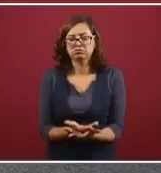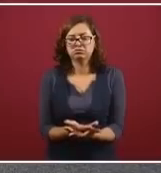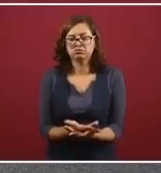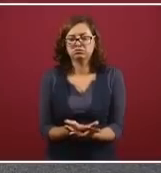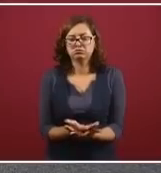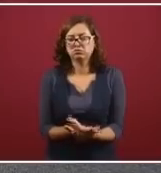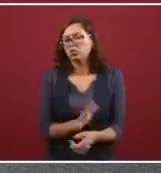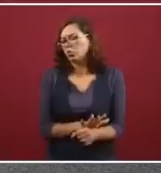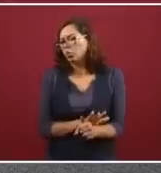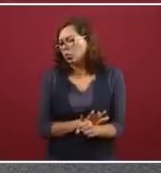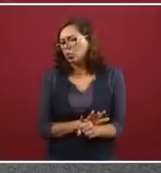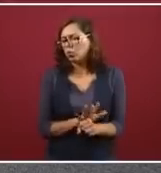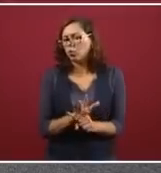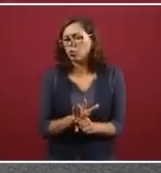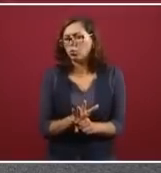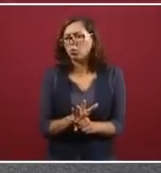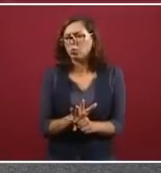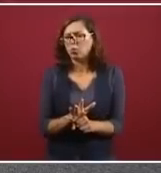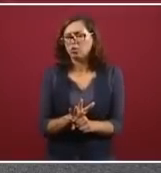fue de que